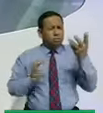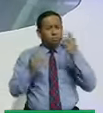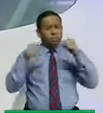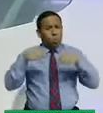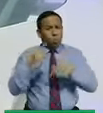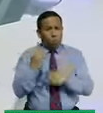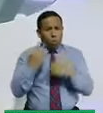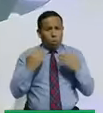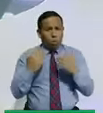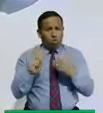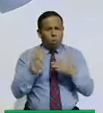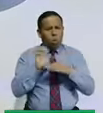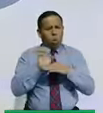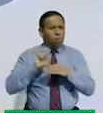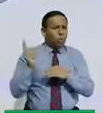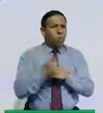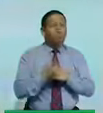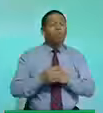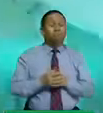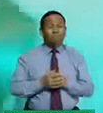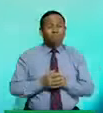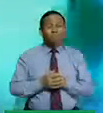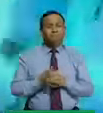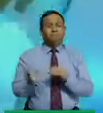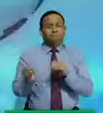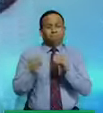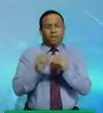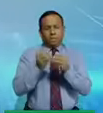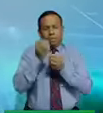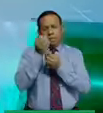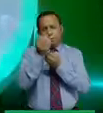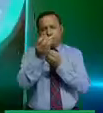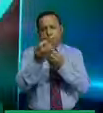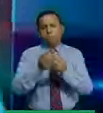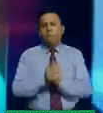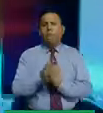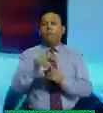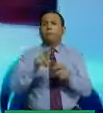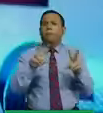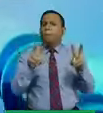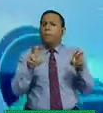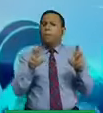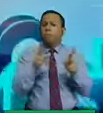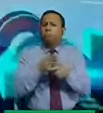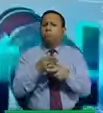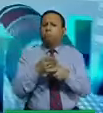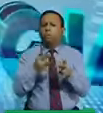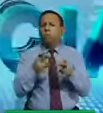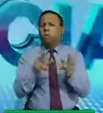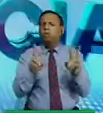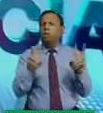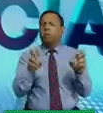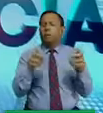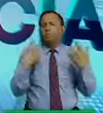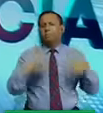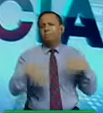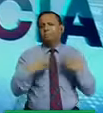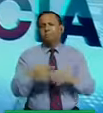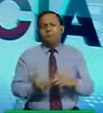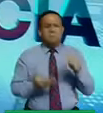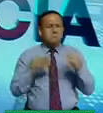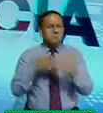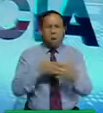en el país entero. Vamos con más información. Y a propósito de violencia, se ha dado una serie de